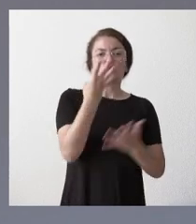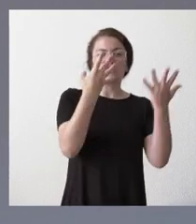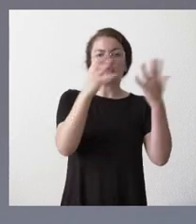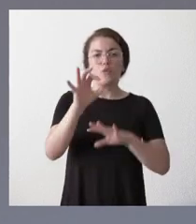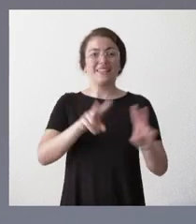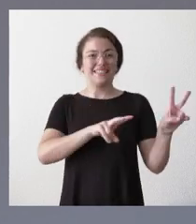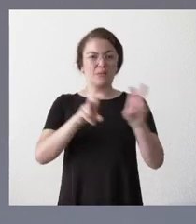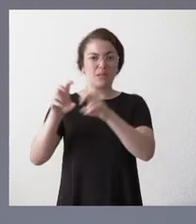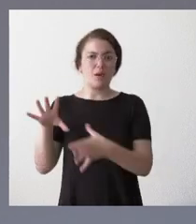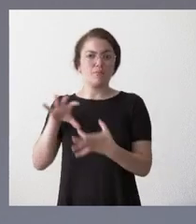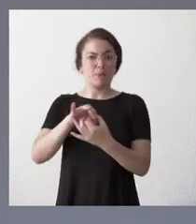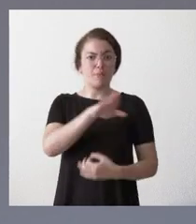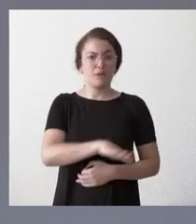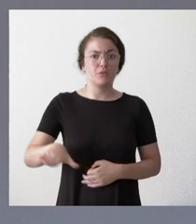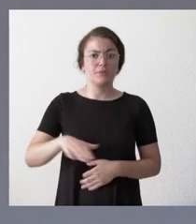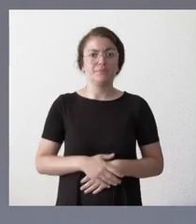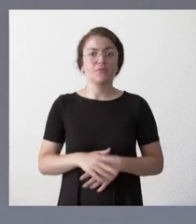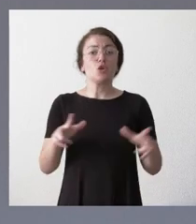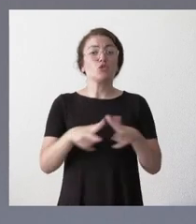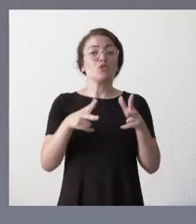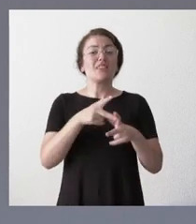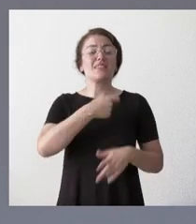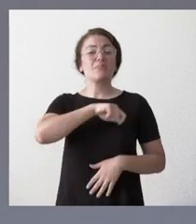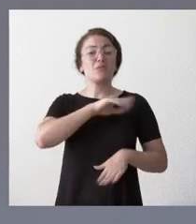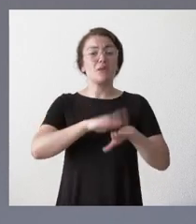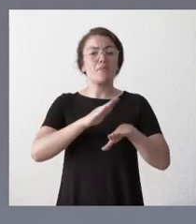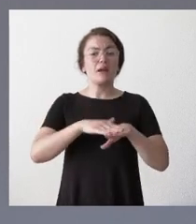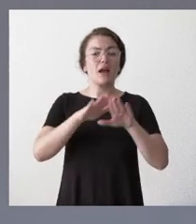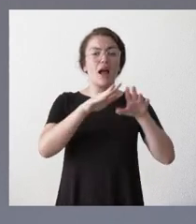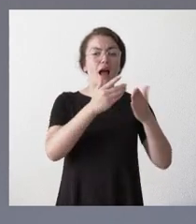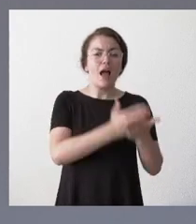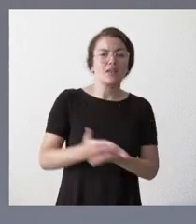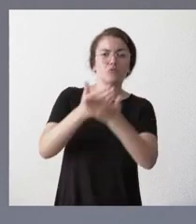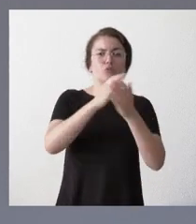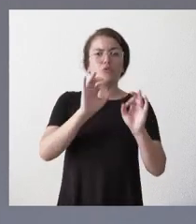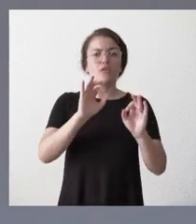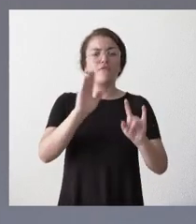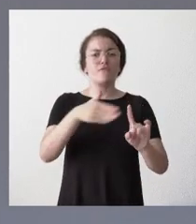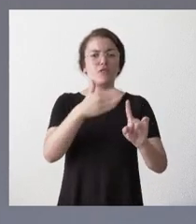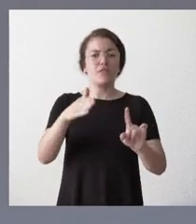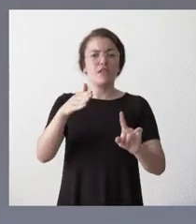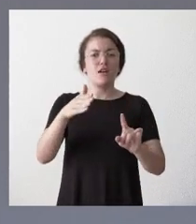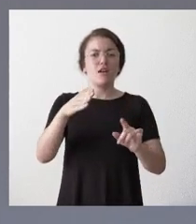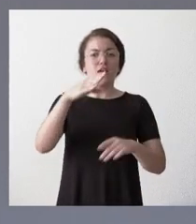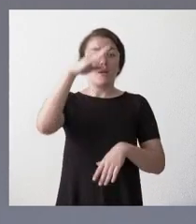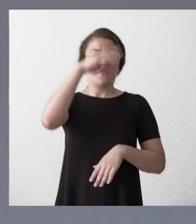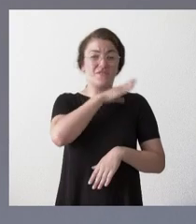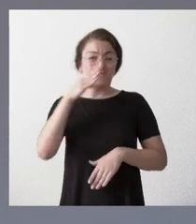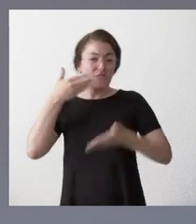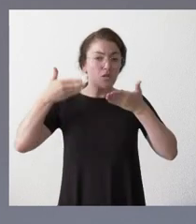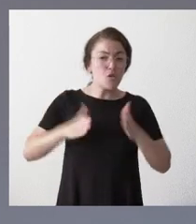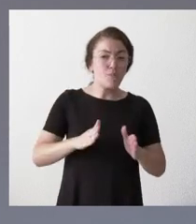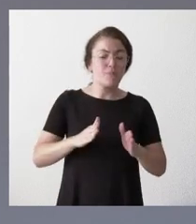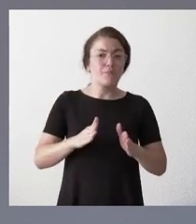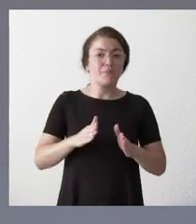La Sociedad Española para el Estudio de la Violencia Filioparental señala que el 12,5% de